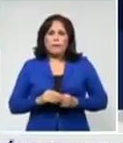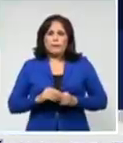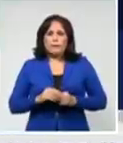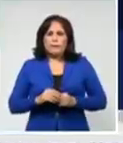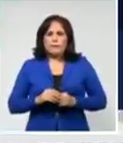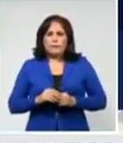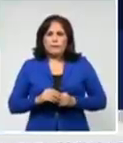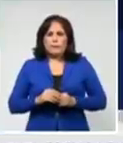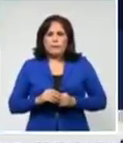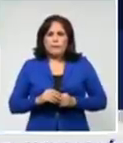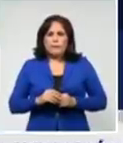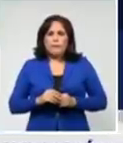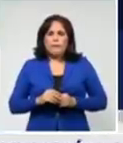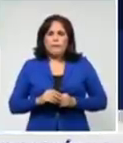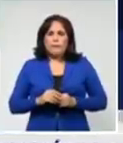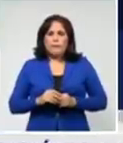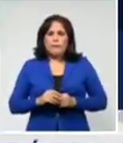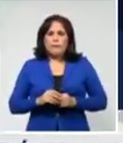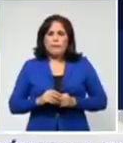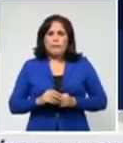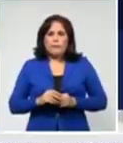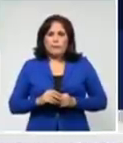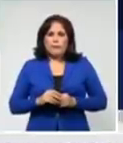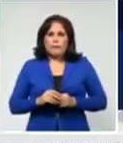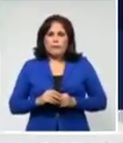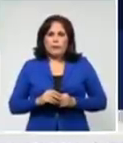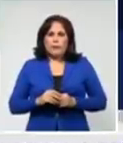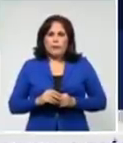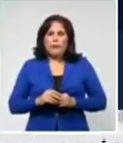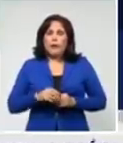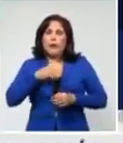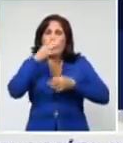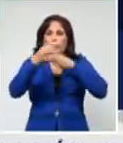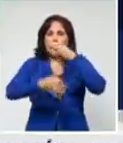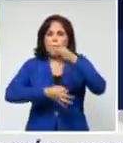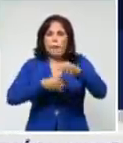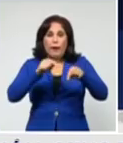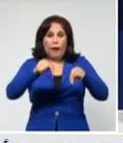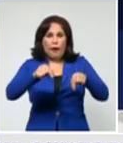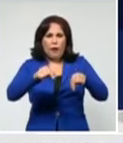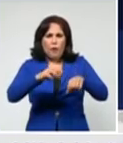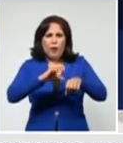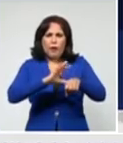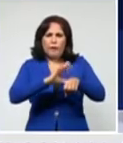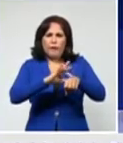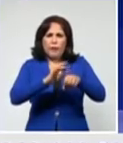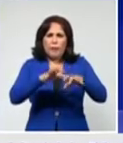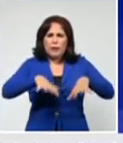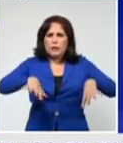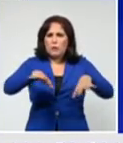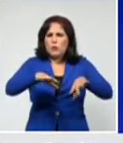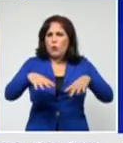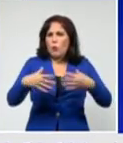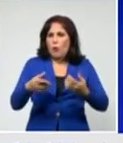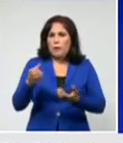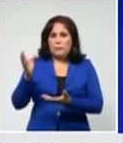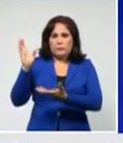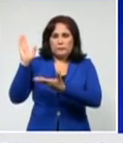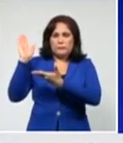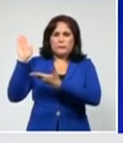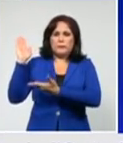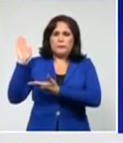última gráfica que nos habla de los casos activos que vamos teniendo. Ahí aparece